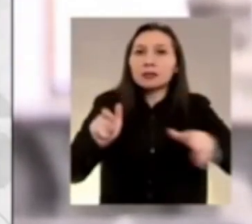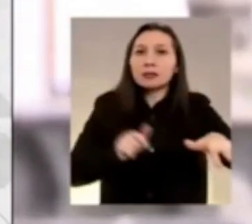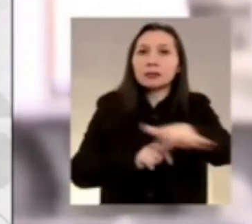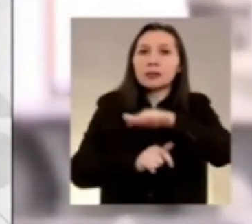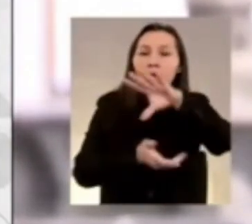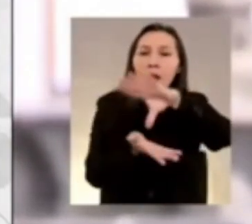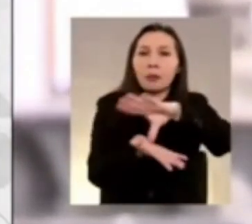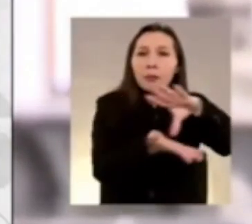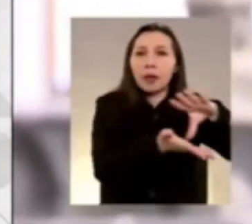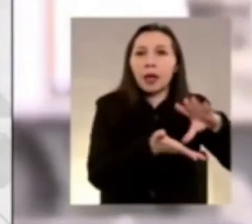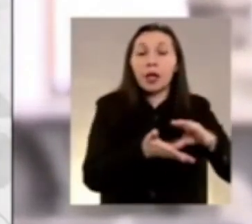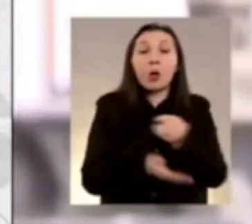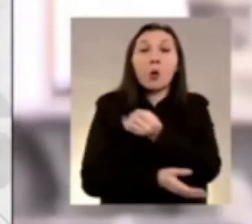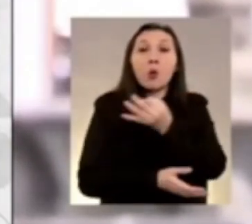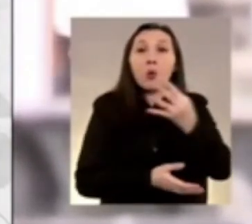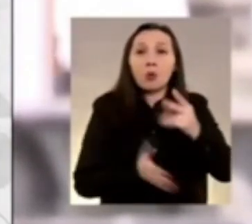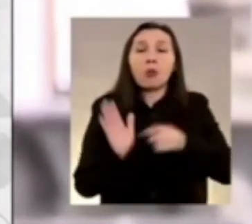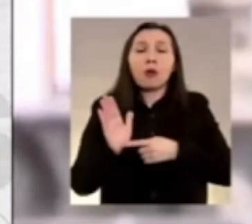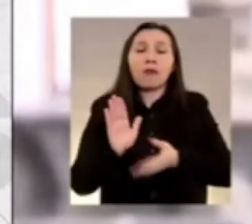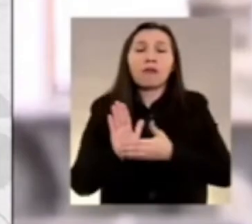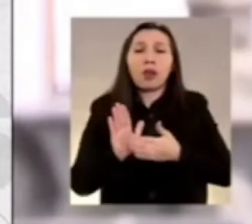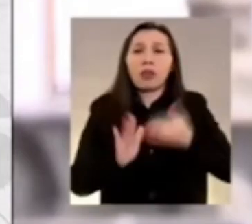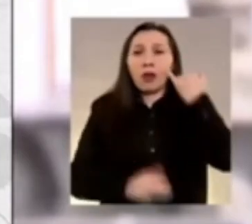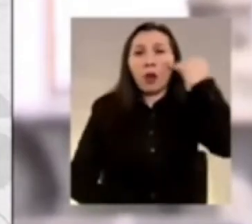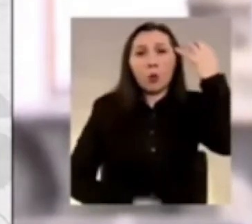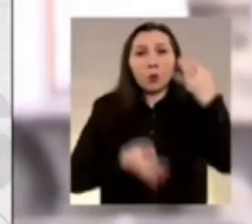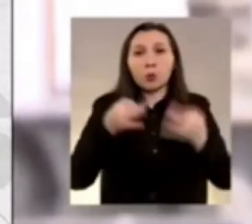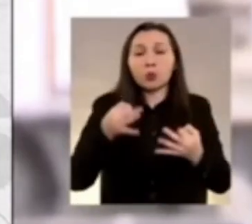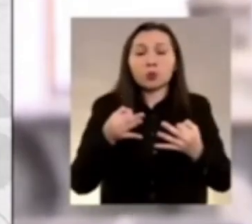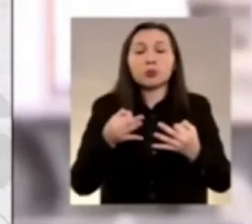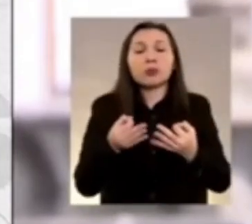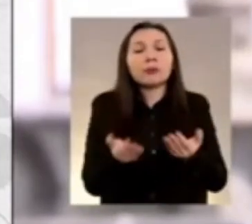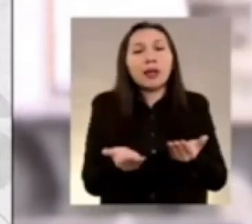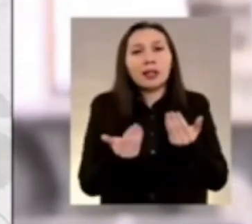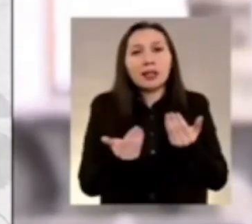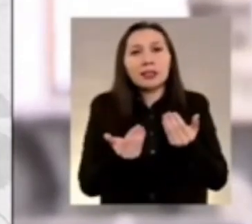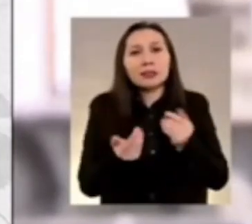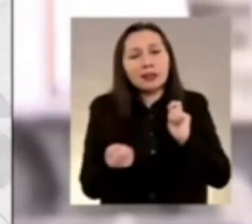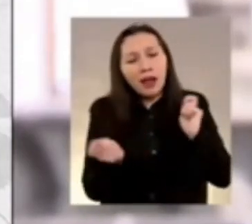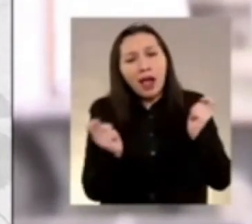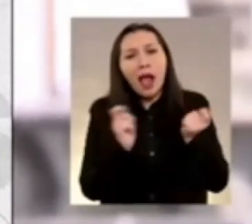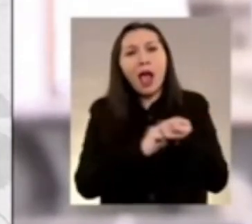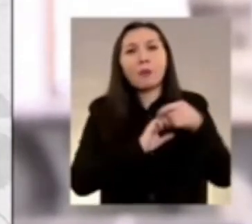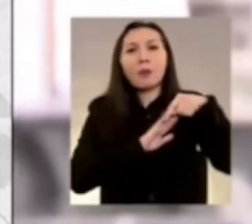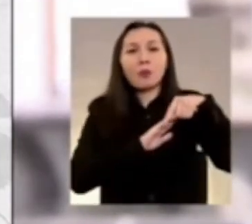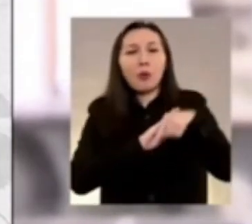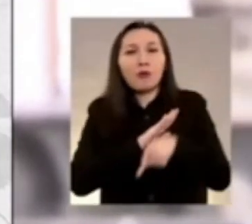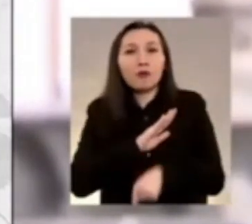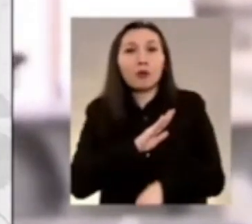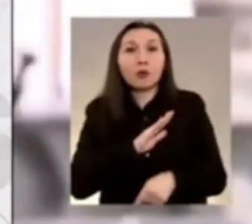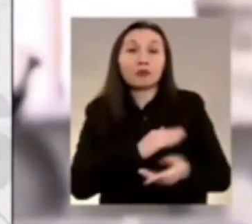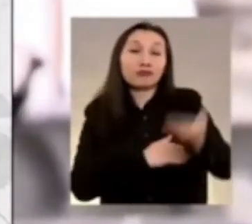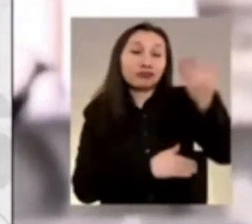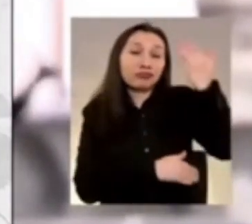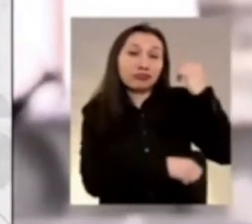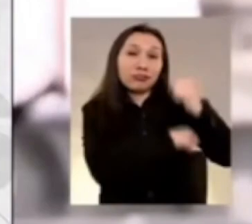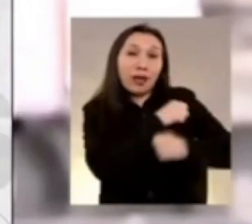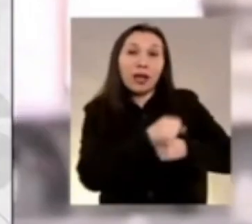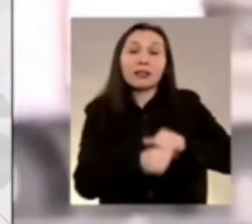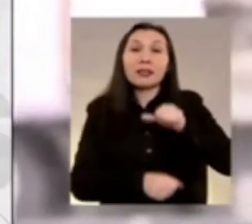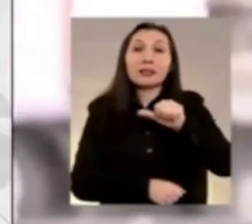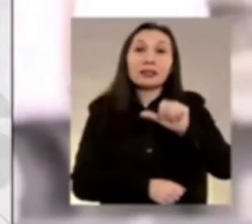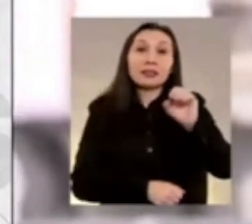país. Los números dan fe de la injusticia que hacía tan necesarios esos cambios profundos. En esos años, el